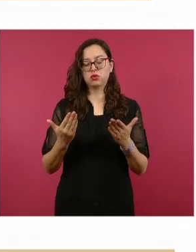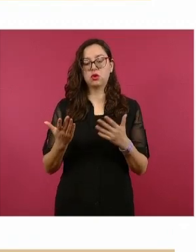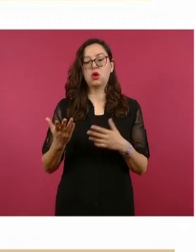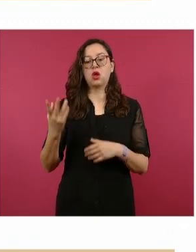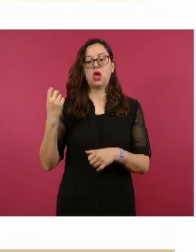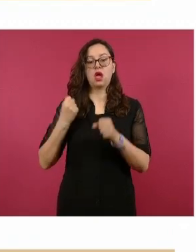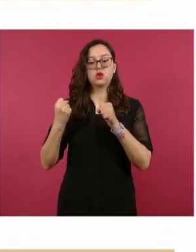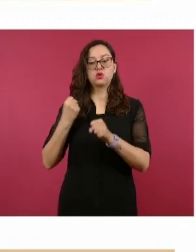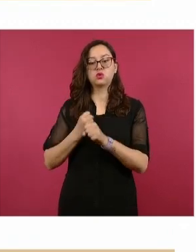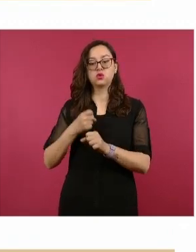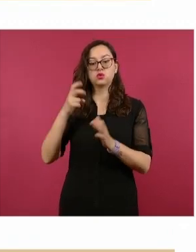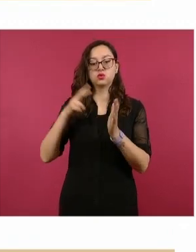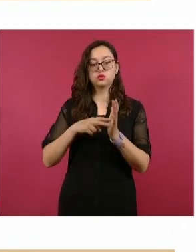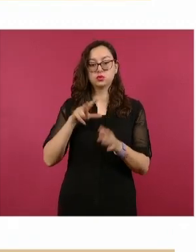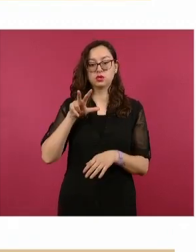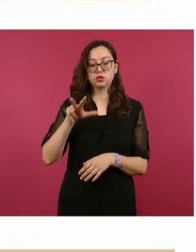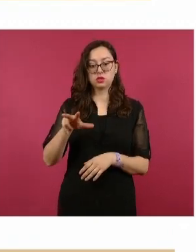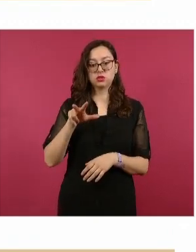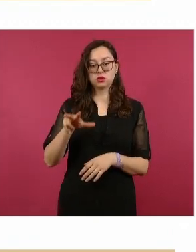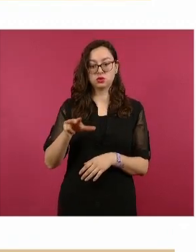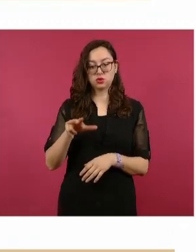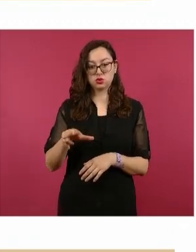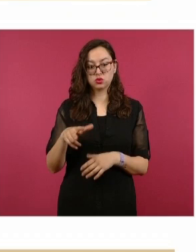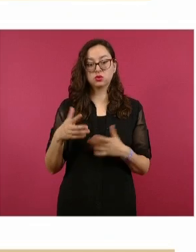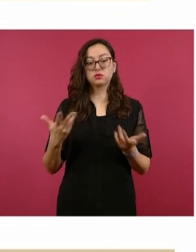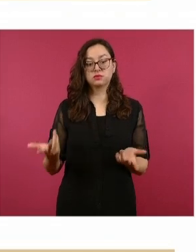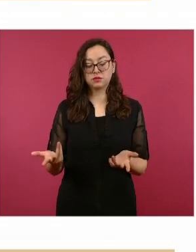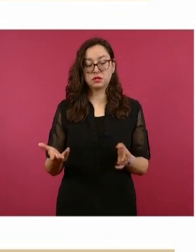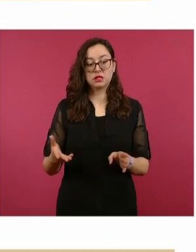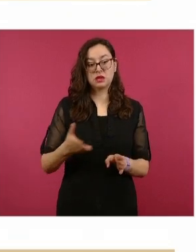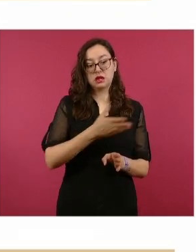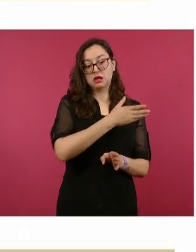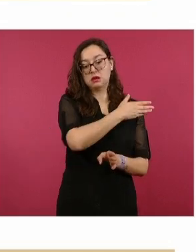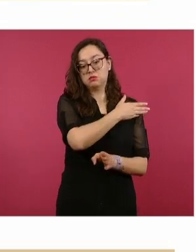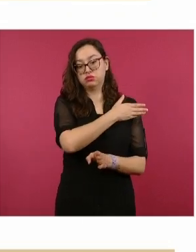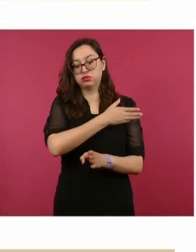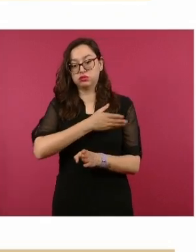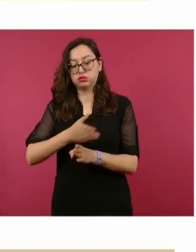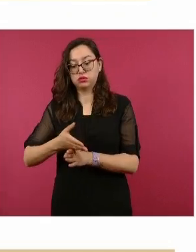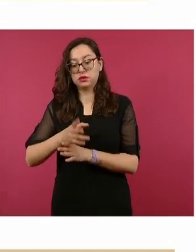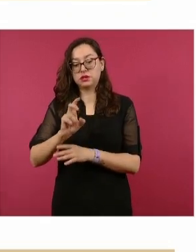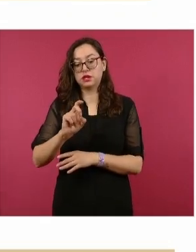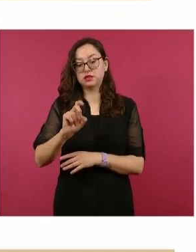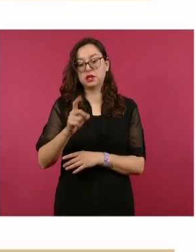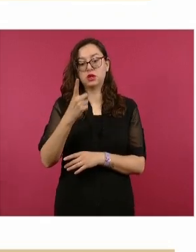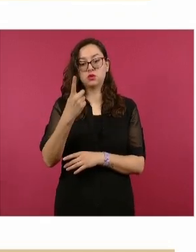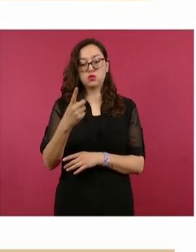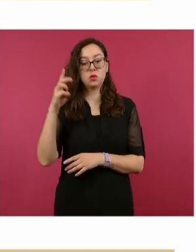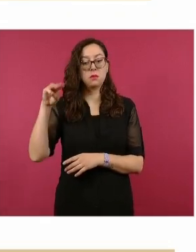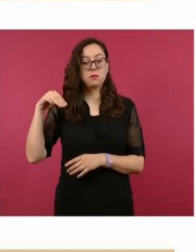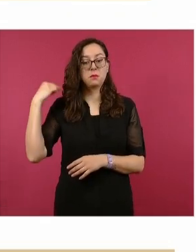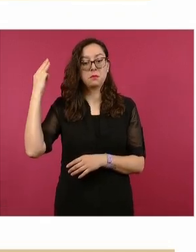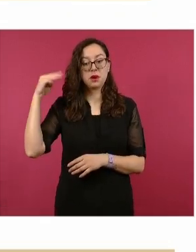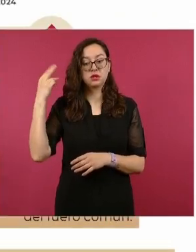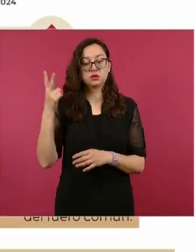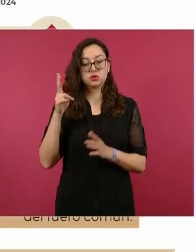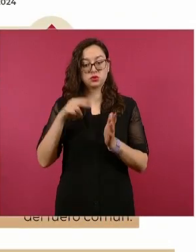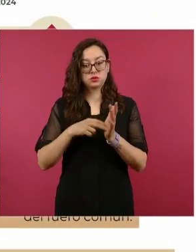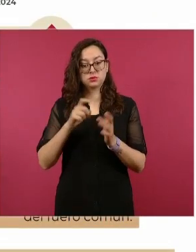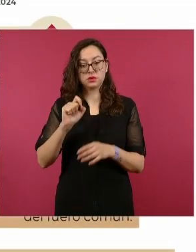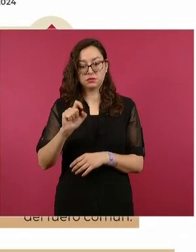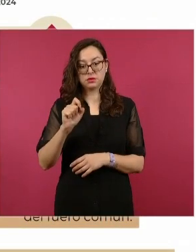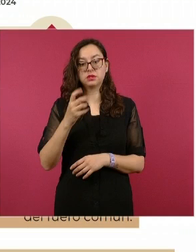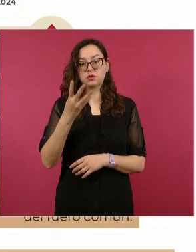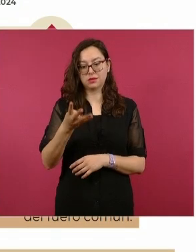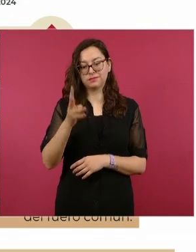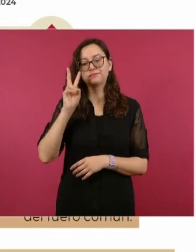2018. Recordar y subrayar que esto es hasta el 31 de marzo de 2024. Sigue. En la mayoría